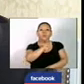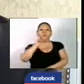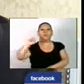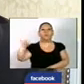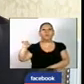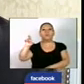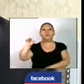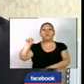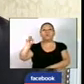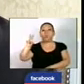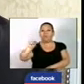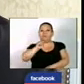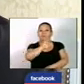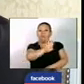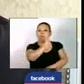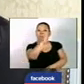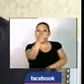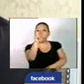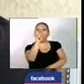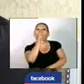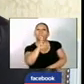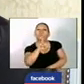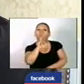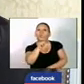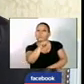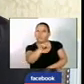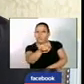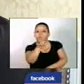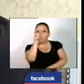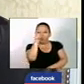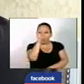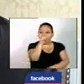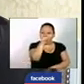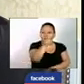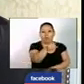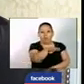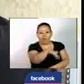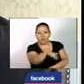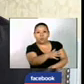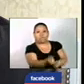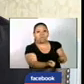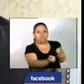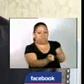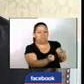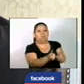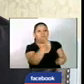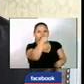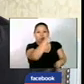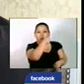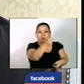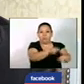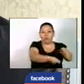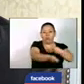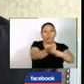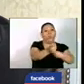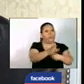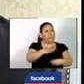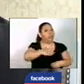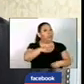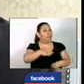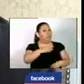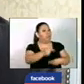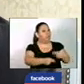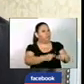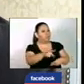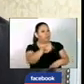Hernández y describiendo a Honduras como un narcoestado según los fiscales Fuentes Ramírez operó un enorme negocio de